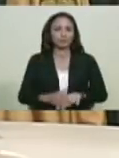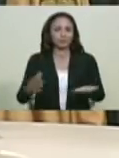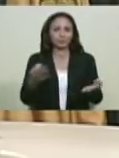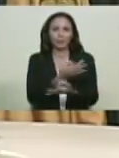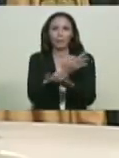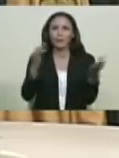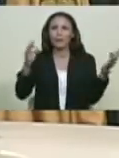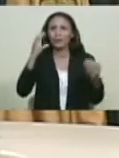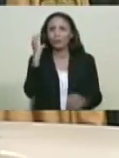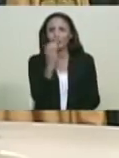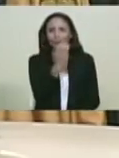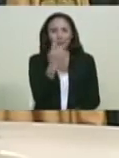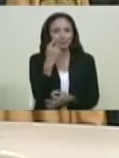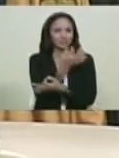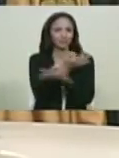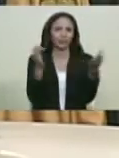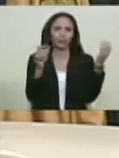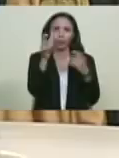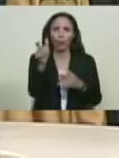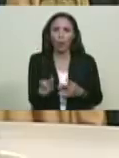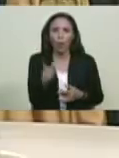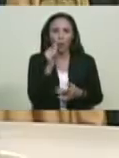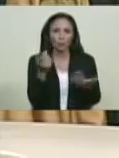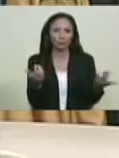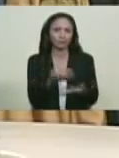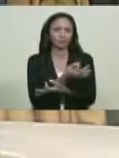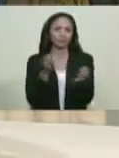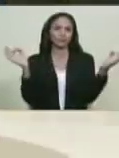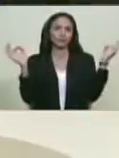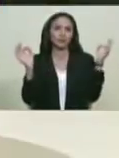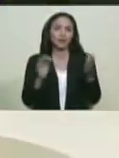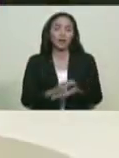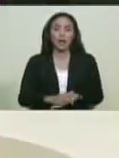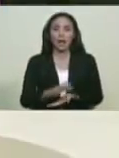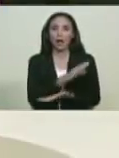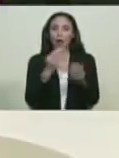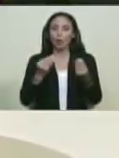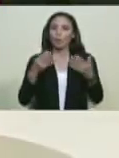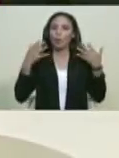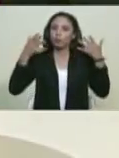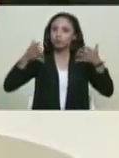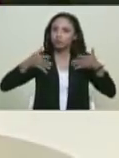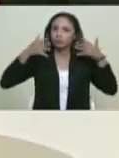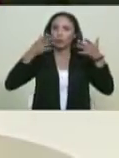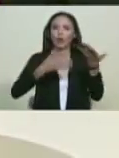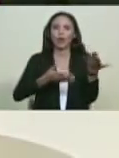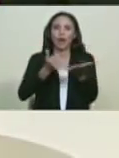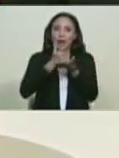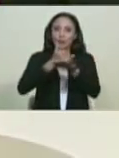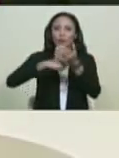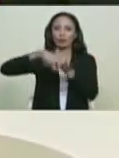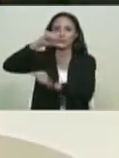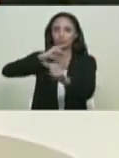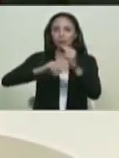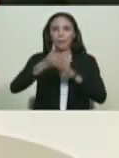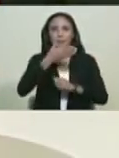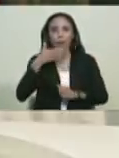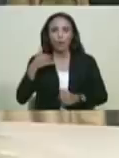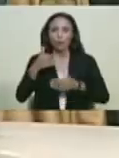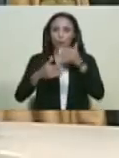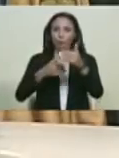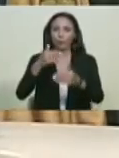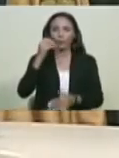incansable cada hora de su vida era dedicada a orientar a ayudar a mejorar a avanzar